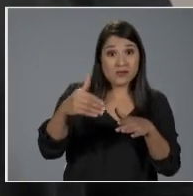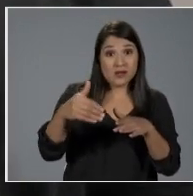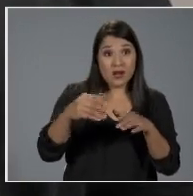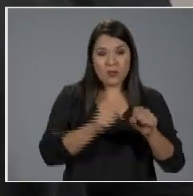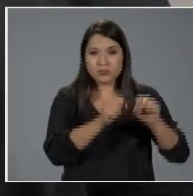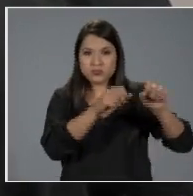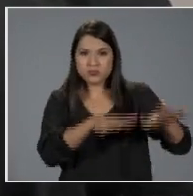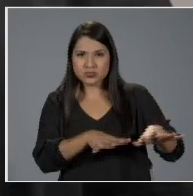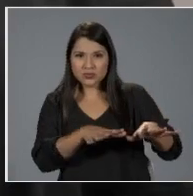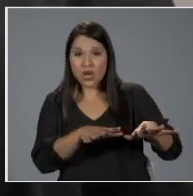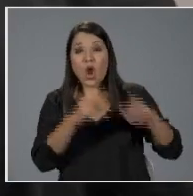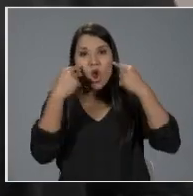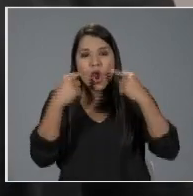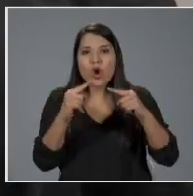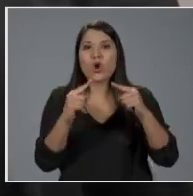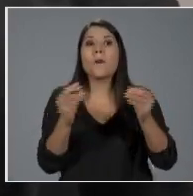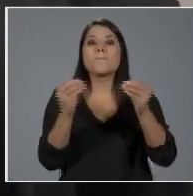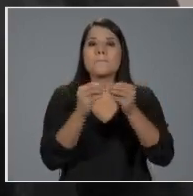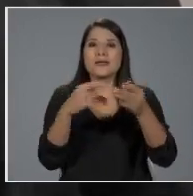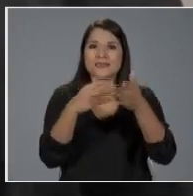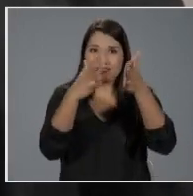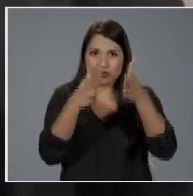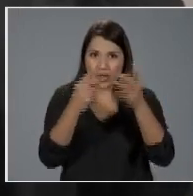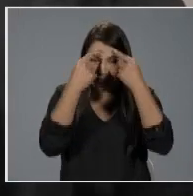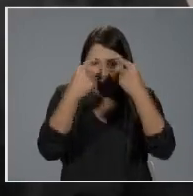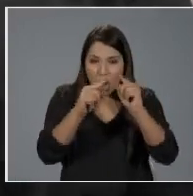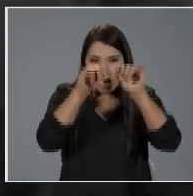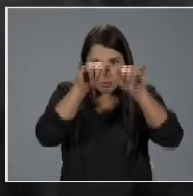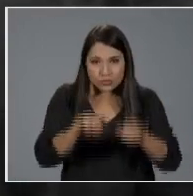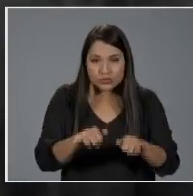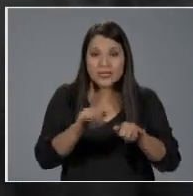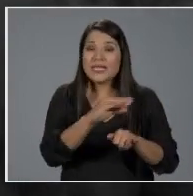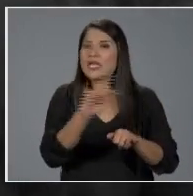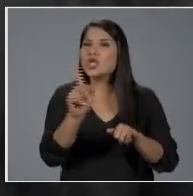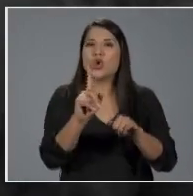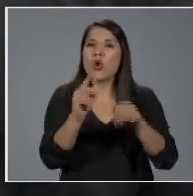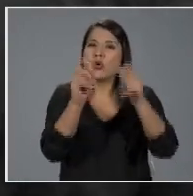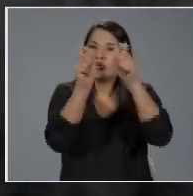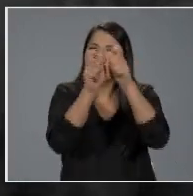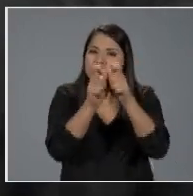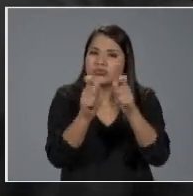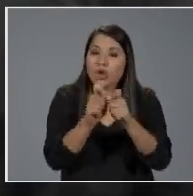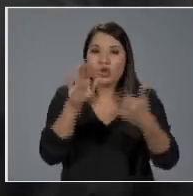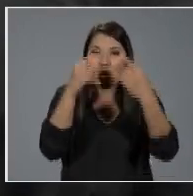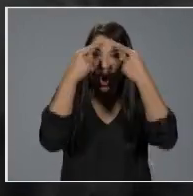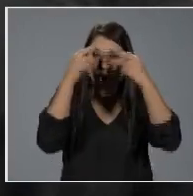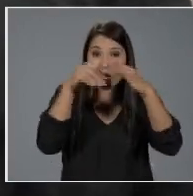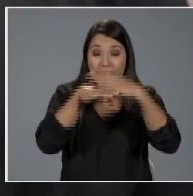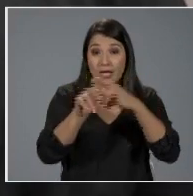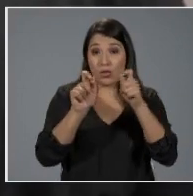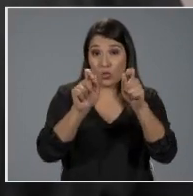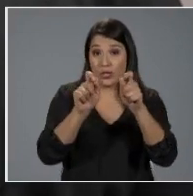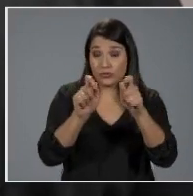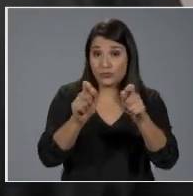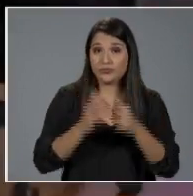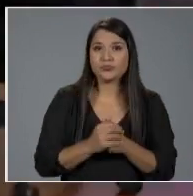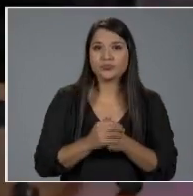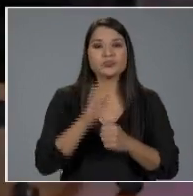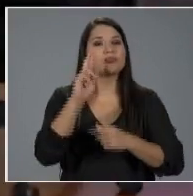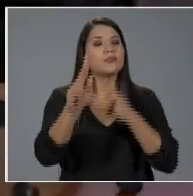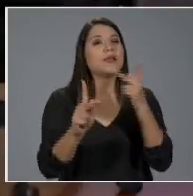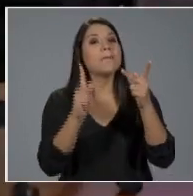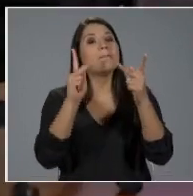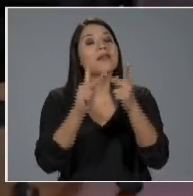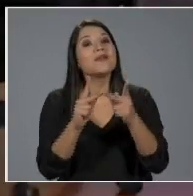entra en mayores detalles respecto a todo lo que se logra en educación, aparte de la infraestructura educativa que se logra construir y demás.